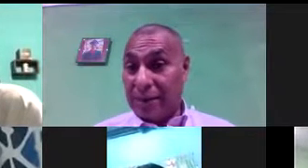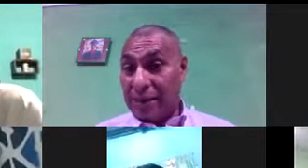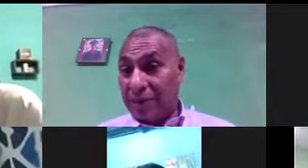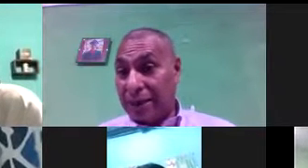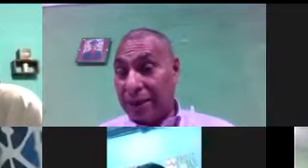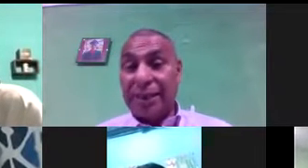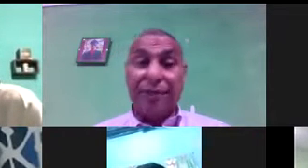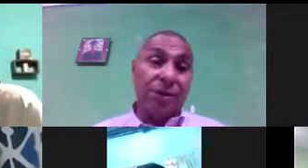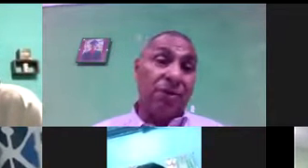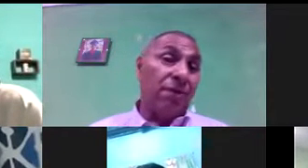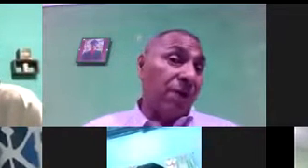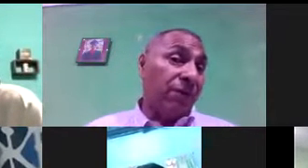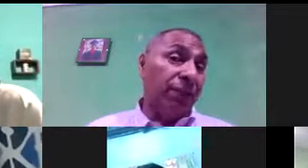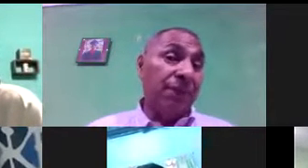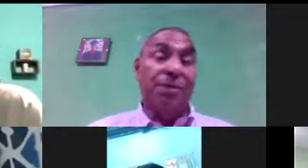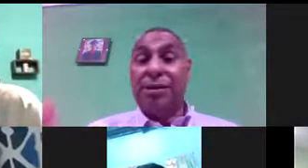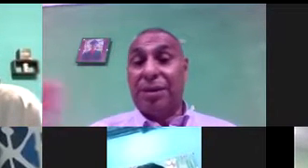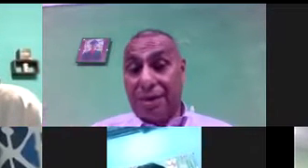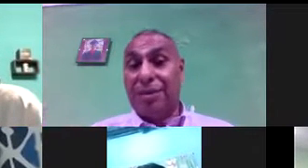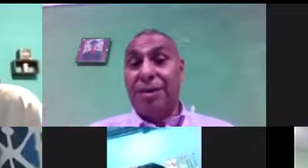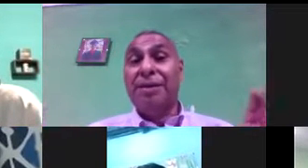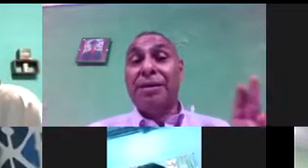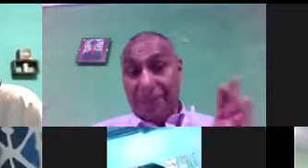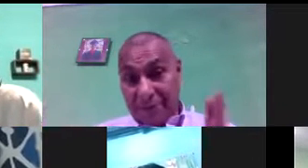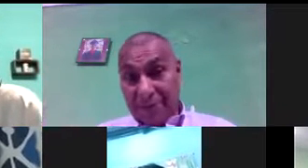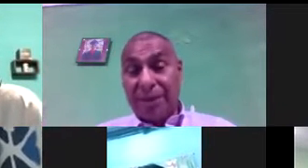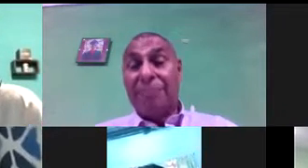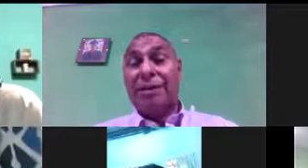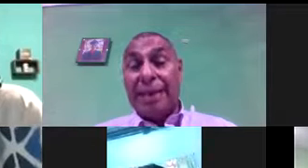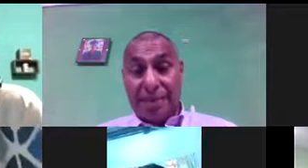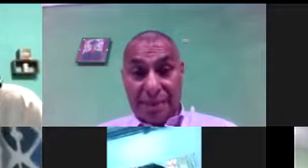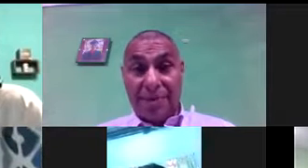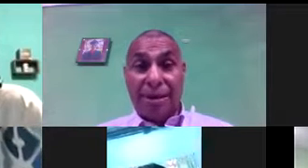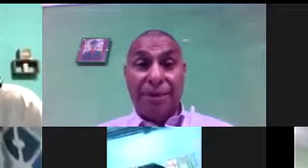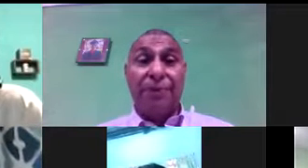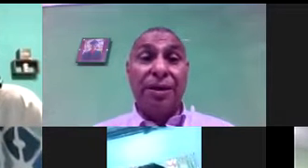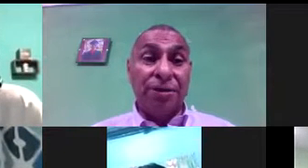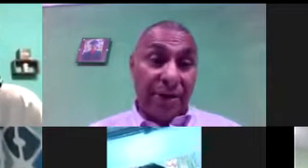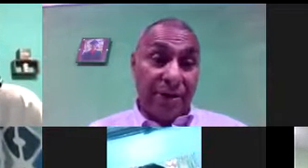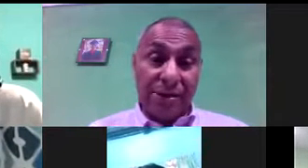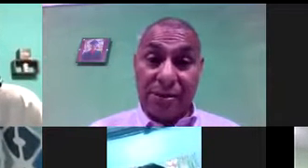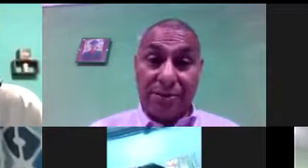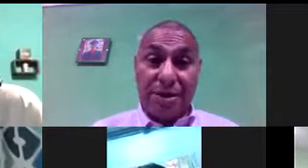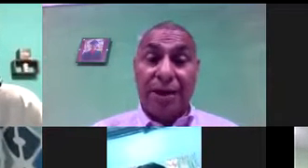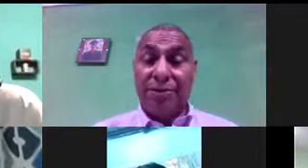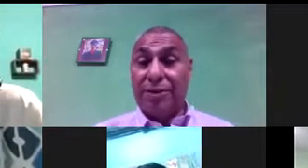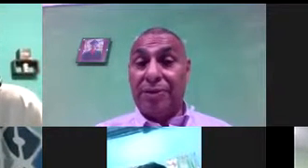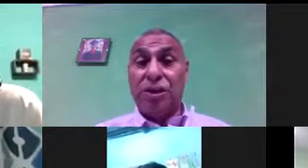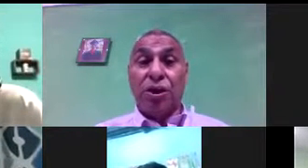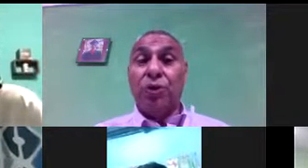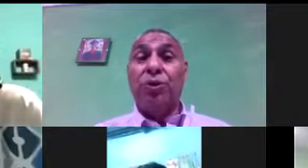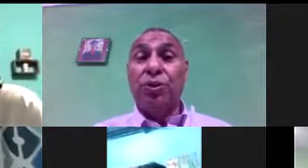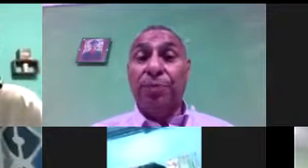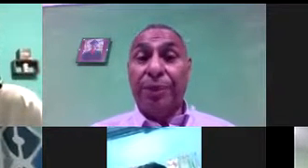Y la señorita Kenia le va a decir, oh, my full name is Kenia, and middle name and last name. Thank you, le va a decir, señor Carlos. Le va